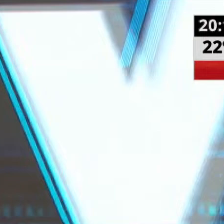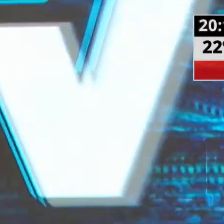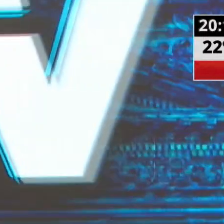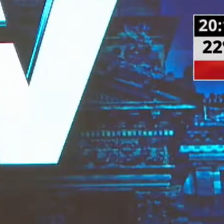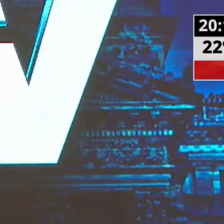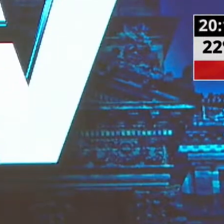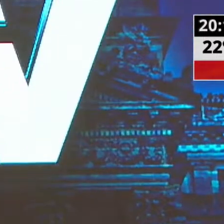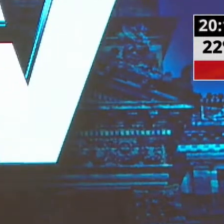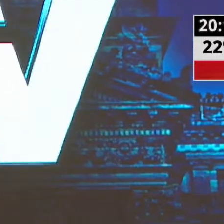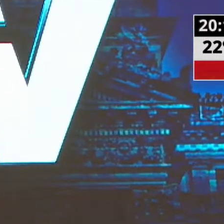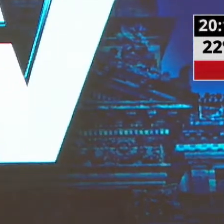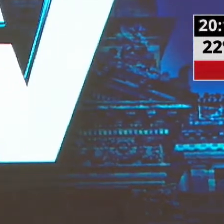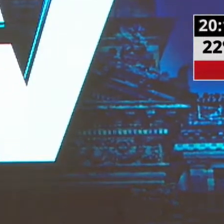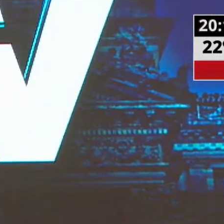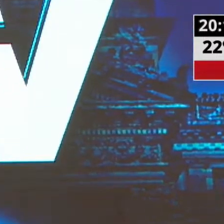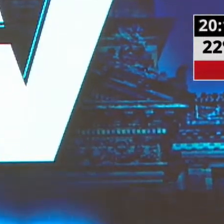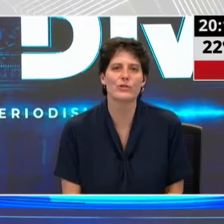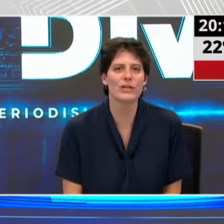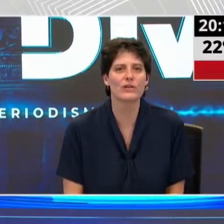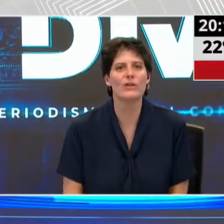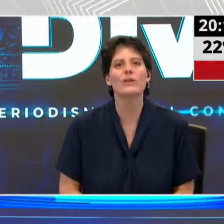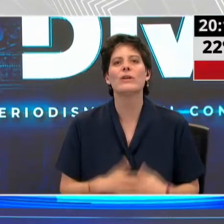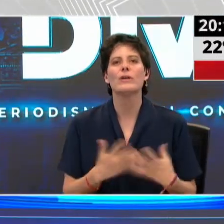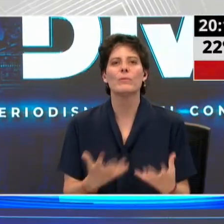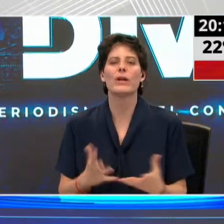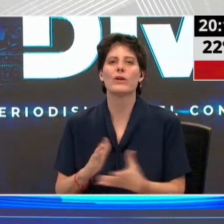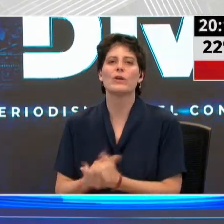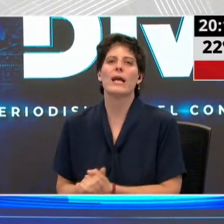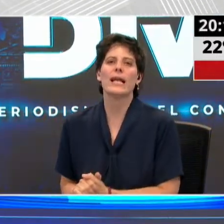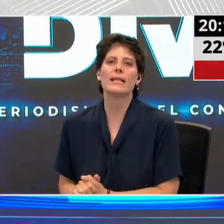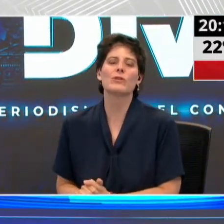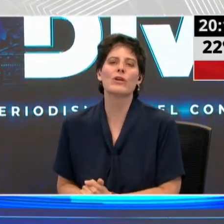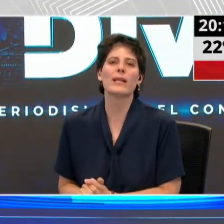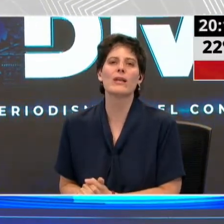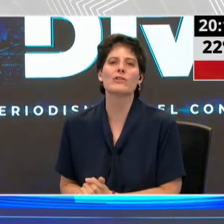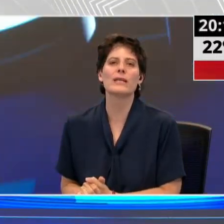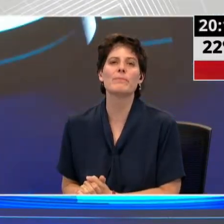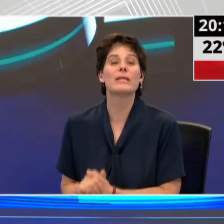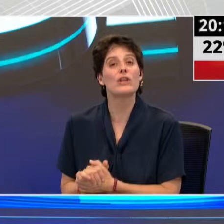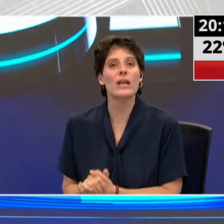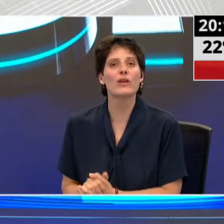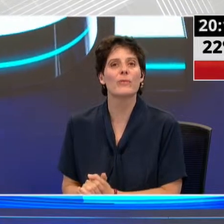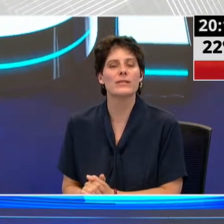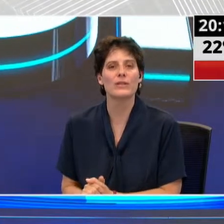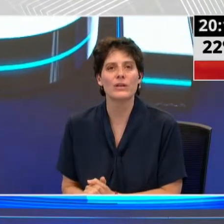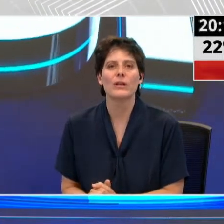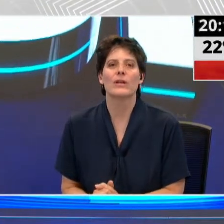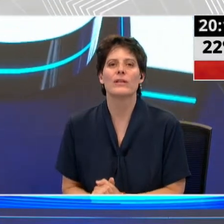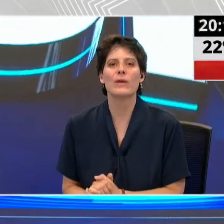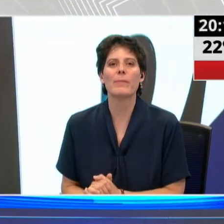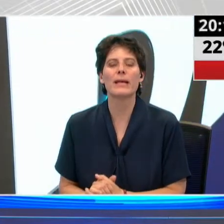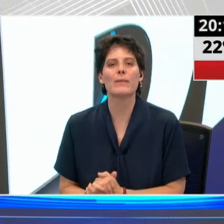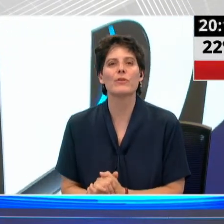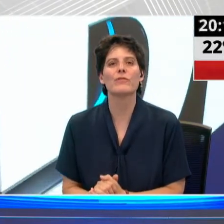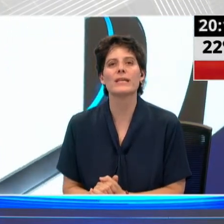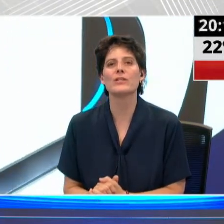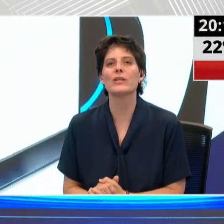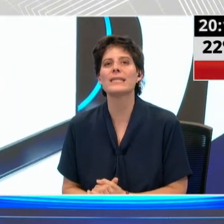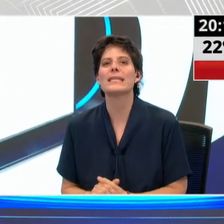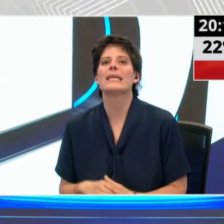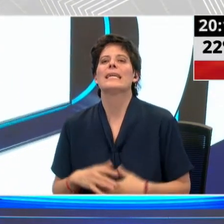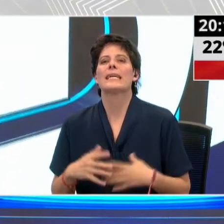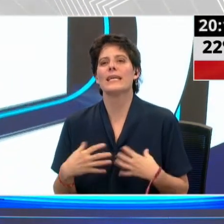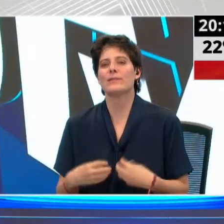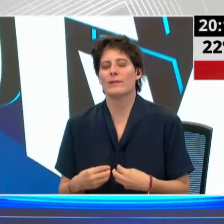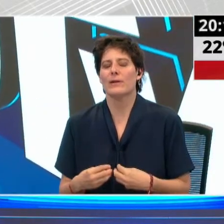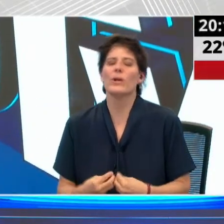aprobaba y se le daba la votación final a este proyecto, el diputado Daniel Goyan pidió la incorporación de unas pequeñas